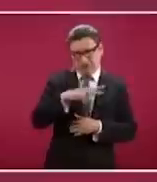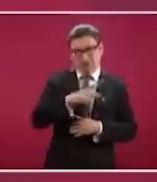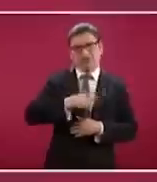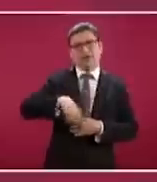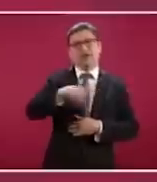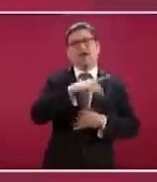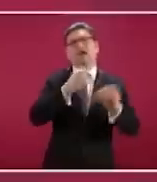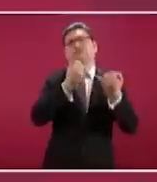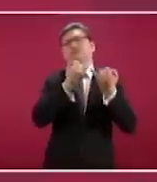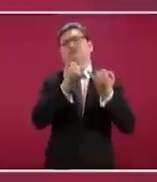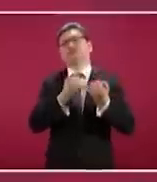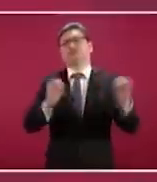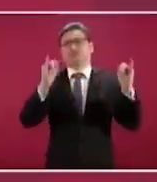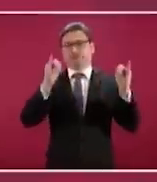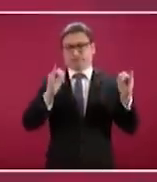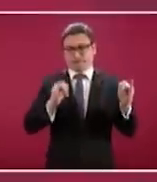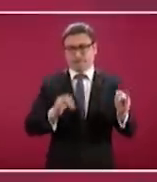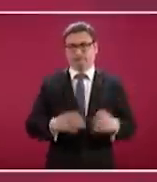su independencia